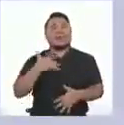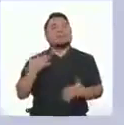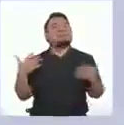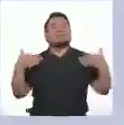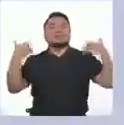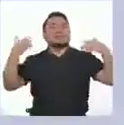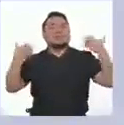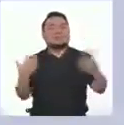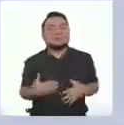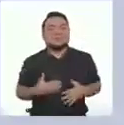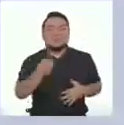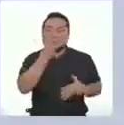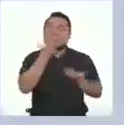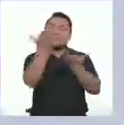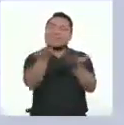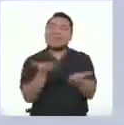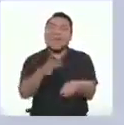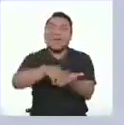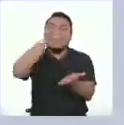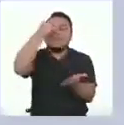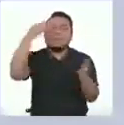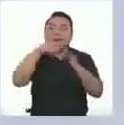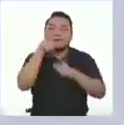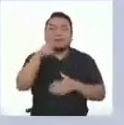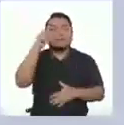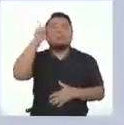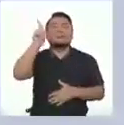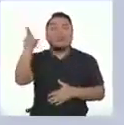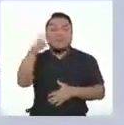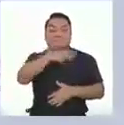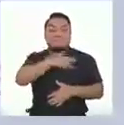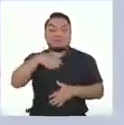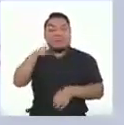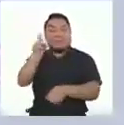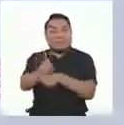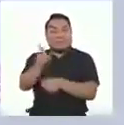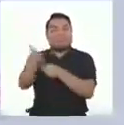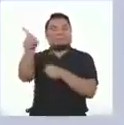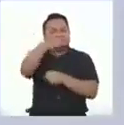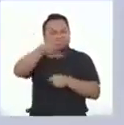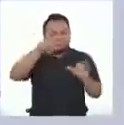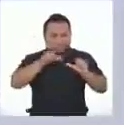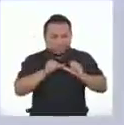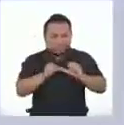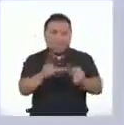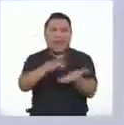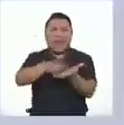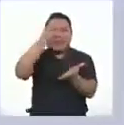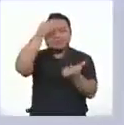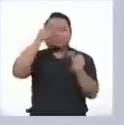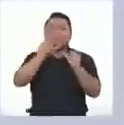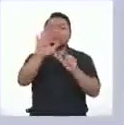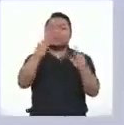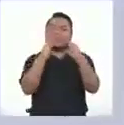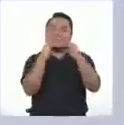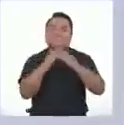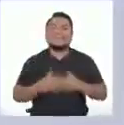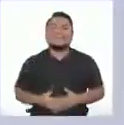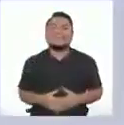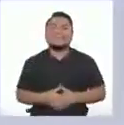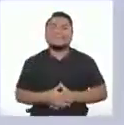fenomenal. Bienvenidos a Aprendo en Casa, una iniciativa del Ministerio de Educación para continuar aprendiendo de manera divertida desde sus